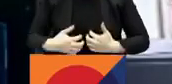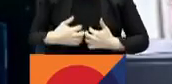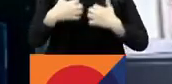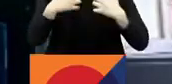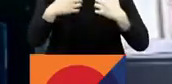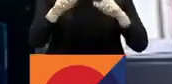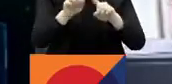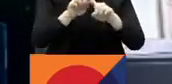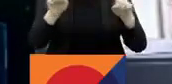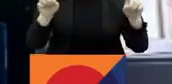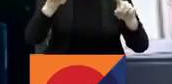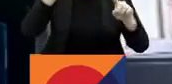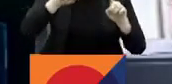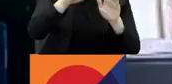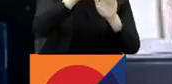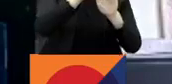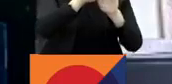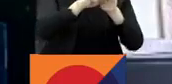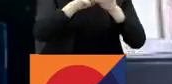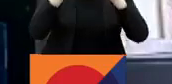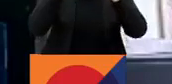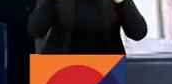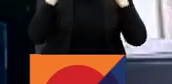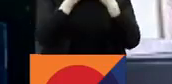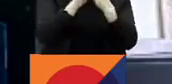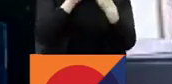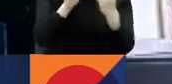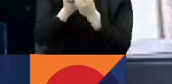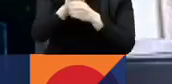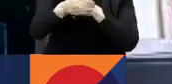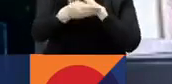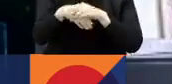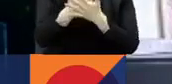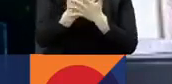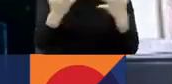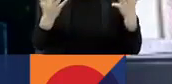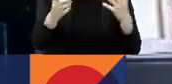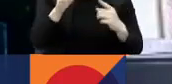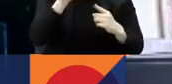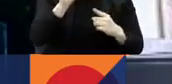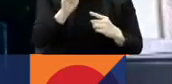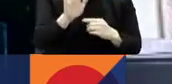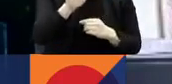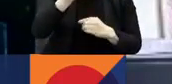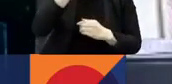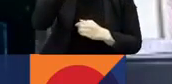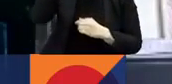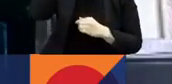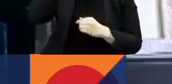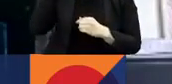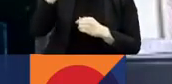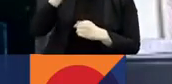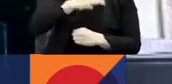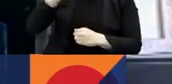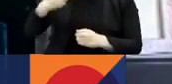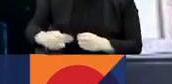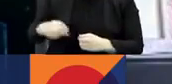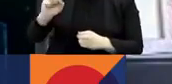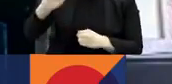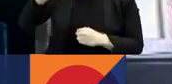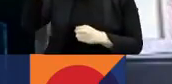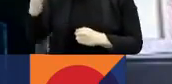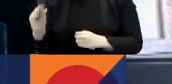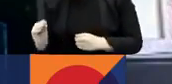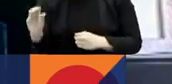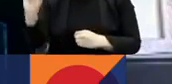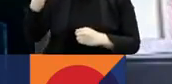con la observancia de las medidas de autocuidado, porque independiente que sea la variante británica, brasilera, surafricana o incluso